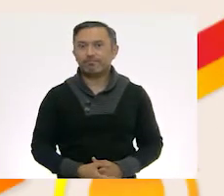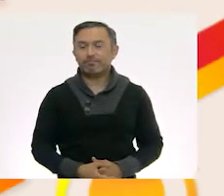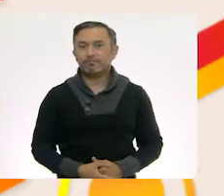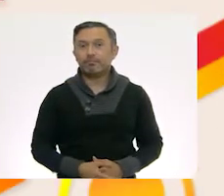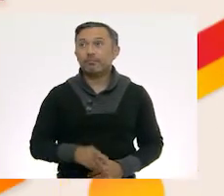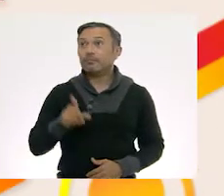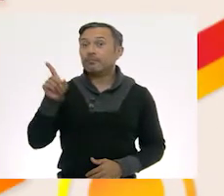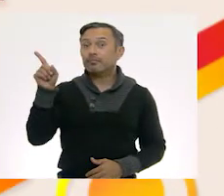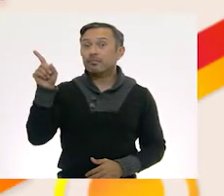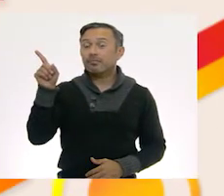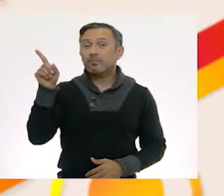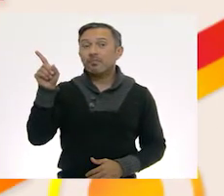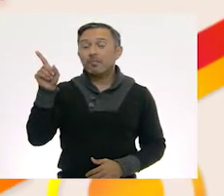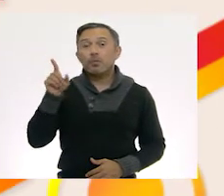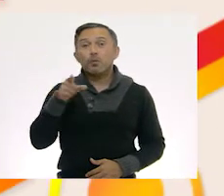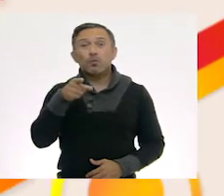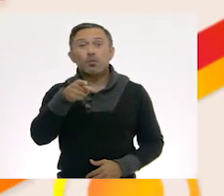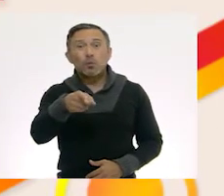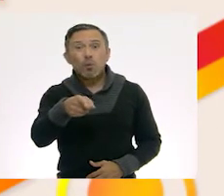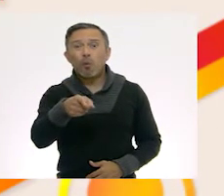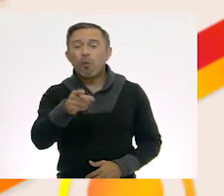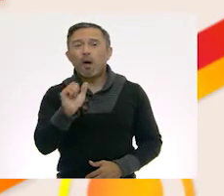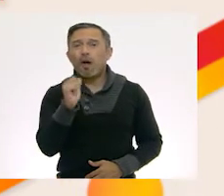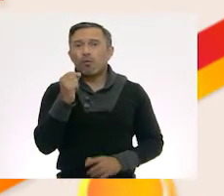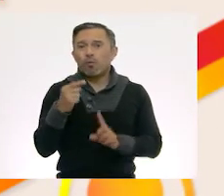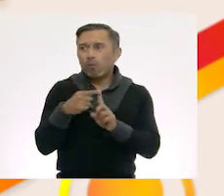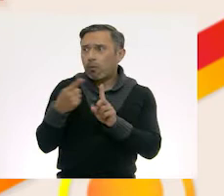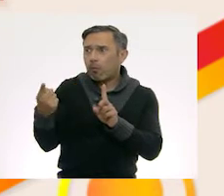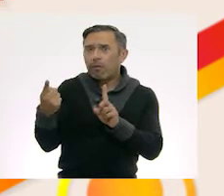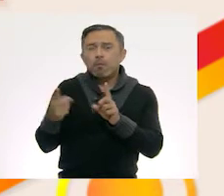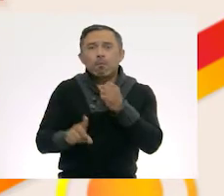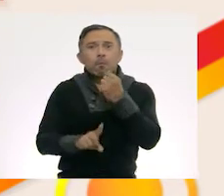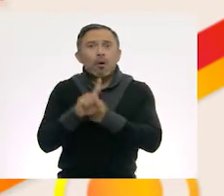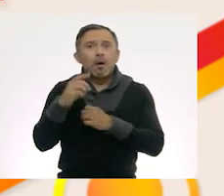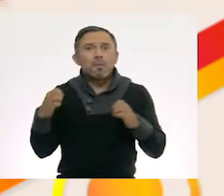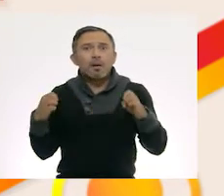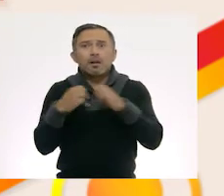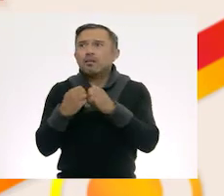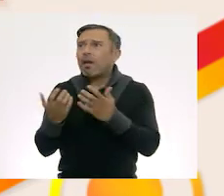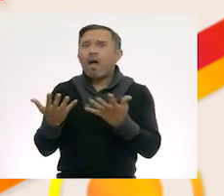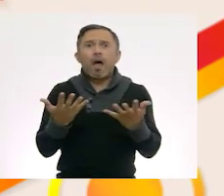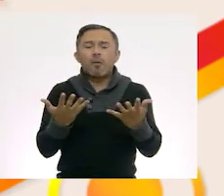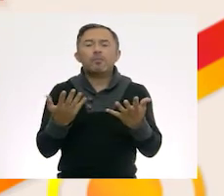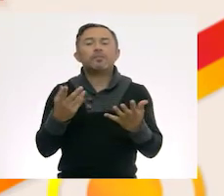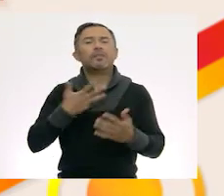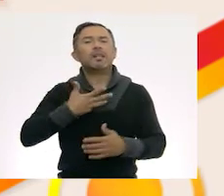número puedes llamar cuando tú o alguien cerca de ti tenga una emergencia.